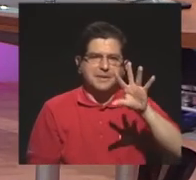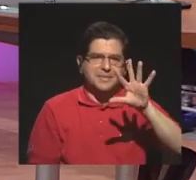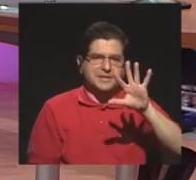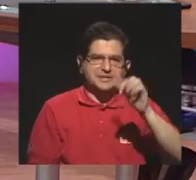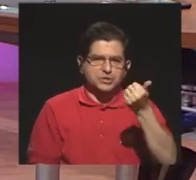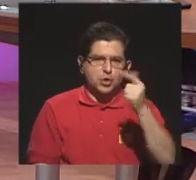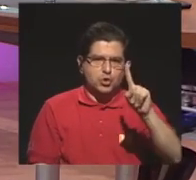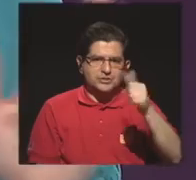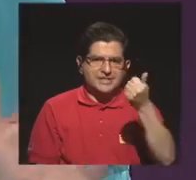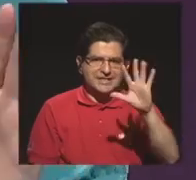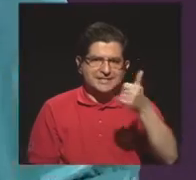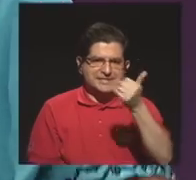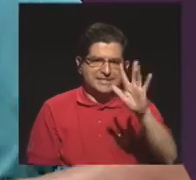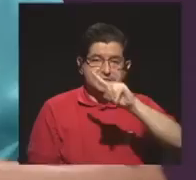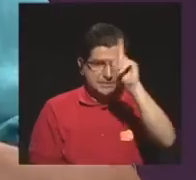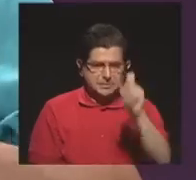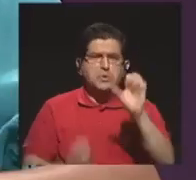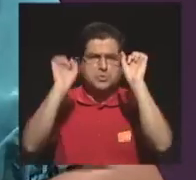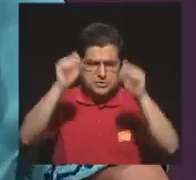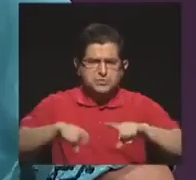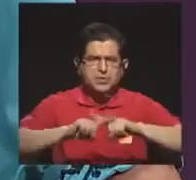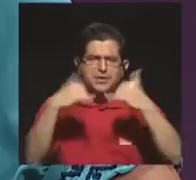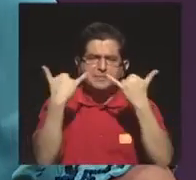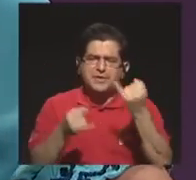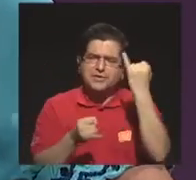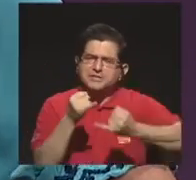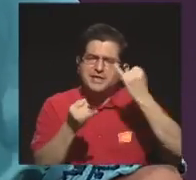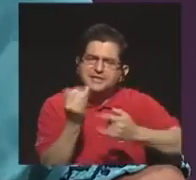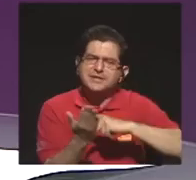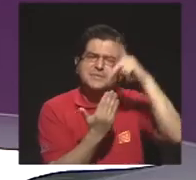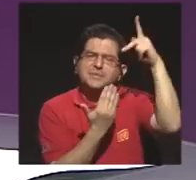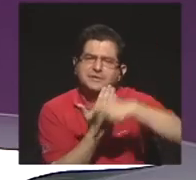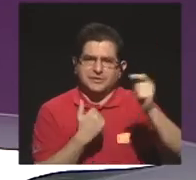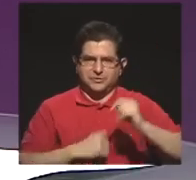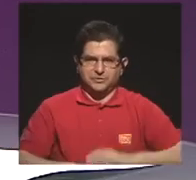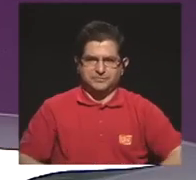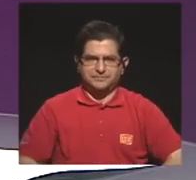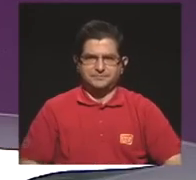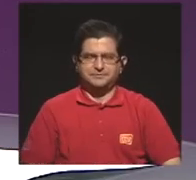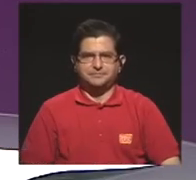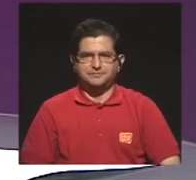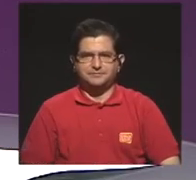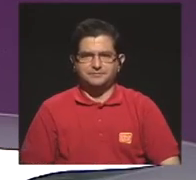2511-1515, todavía puede hacer preguntas, aunque ya estamos cerrando programa.